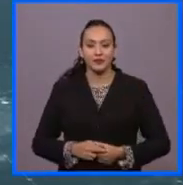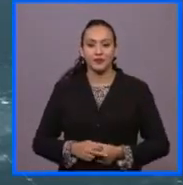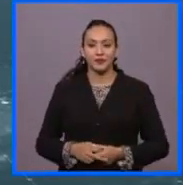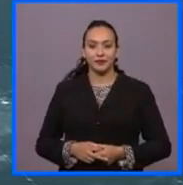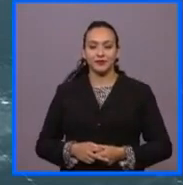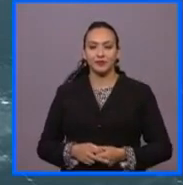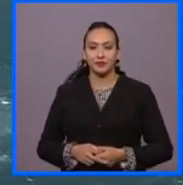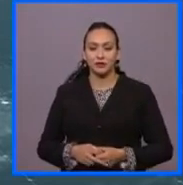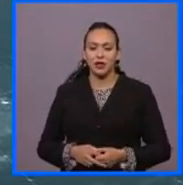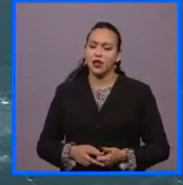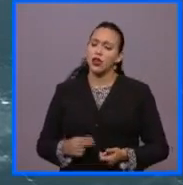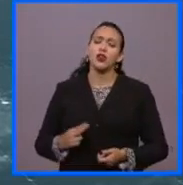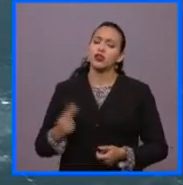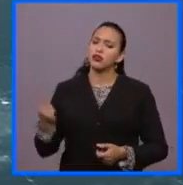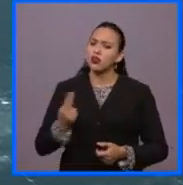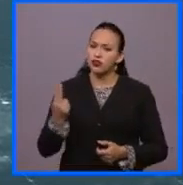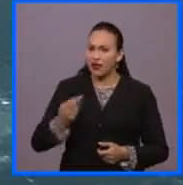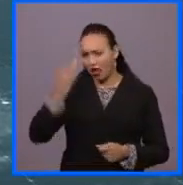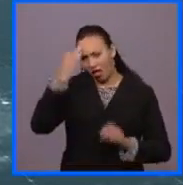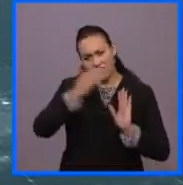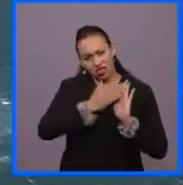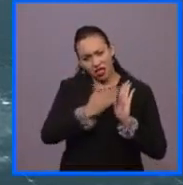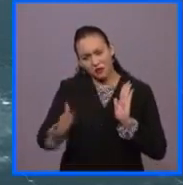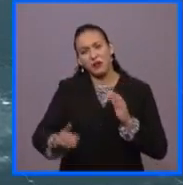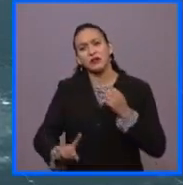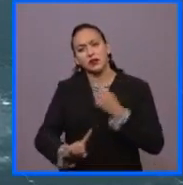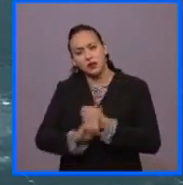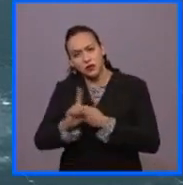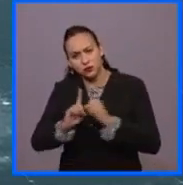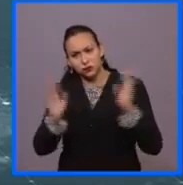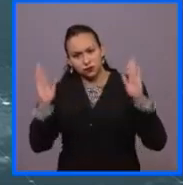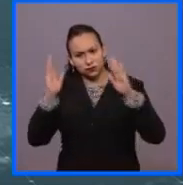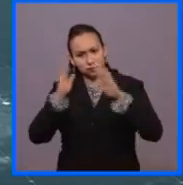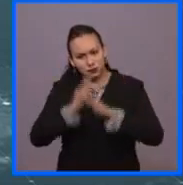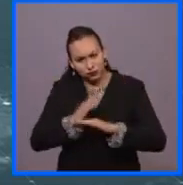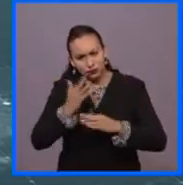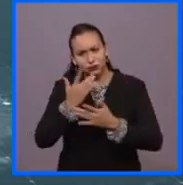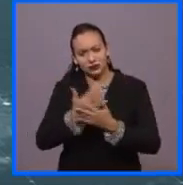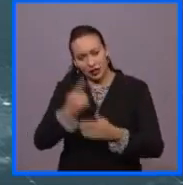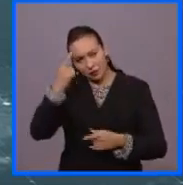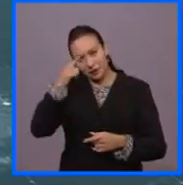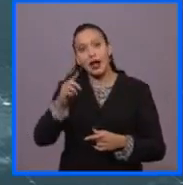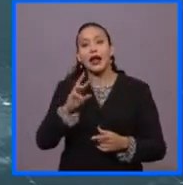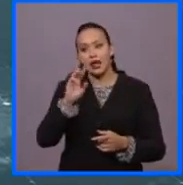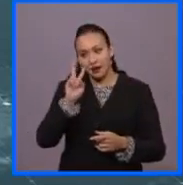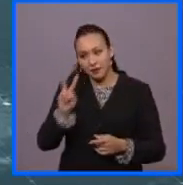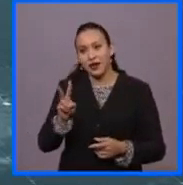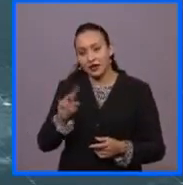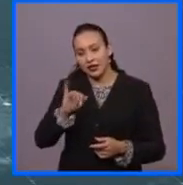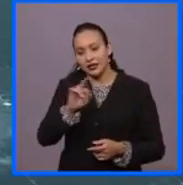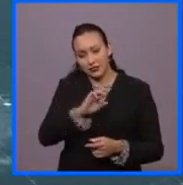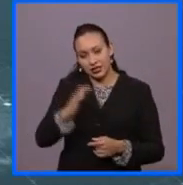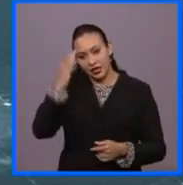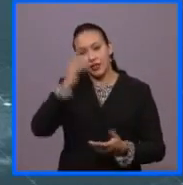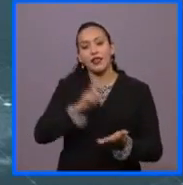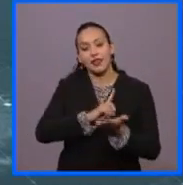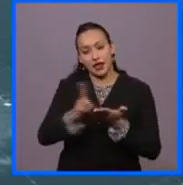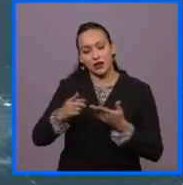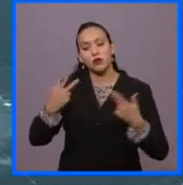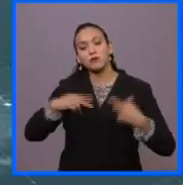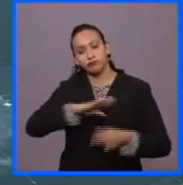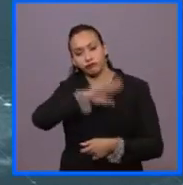No es necesario agotar la etapa de conciliación cuando se reclama ser reconocido como beneficiario de los derechos de un